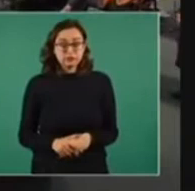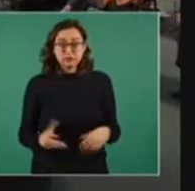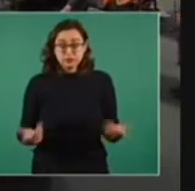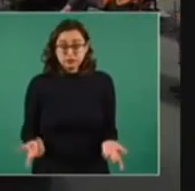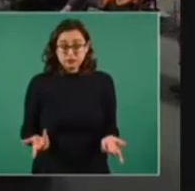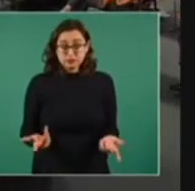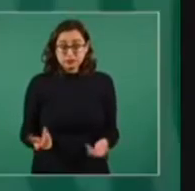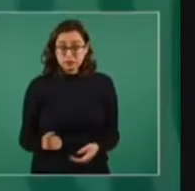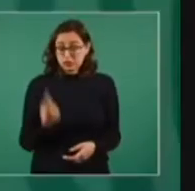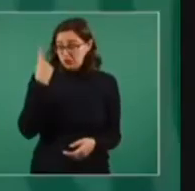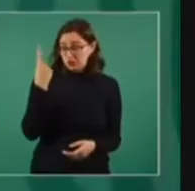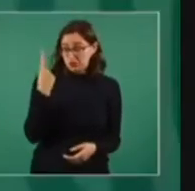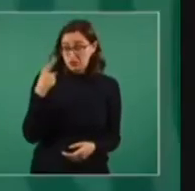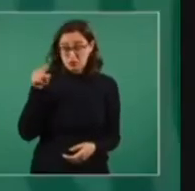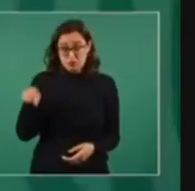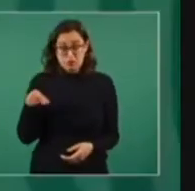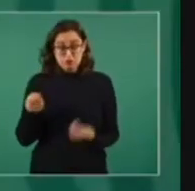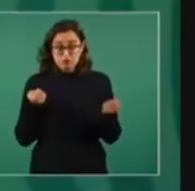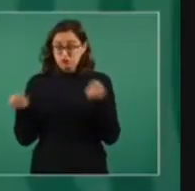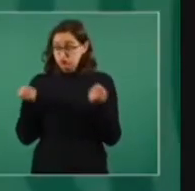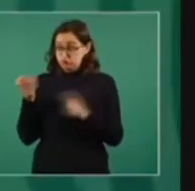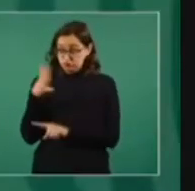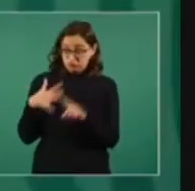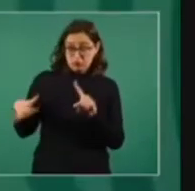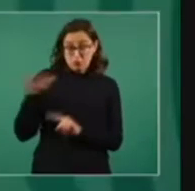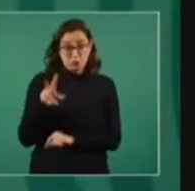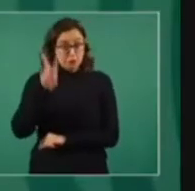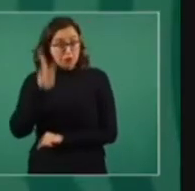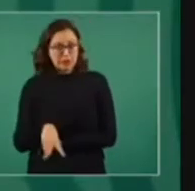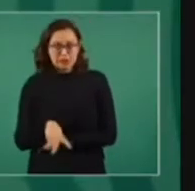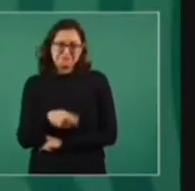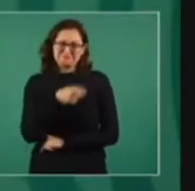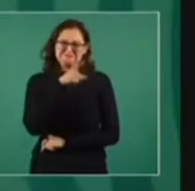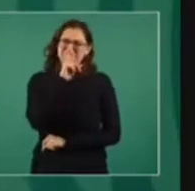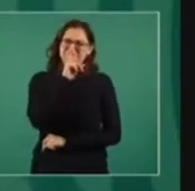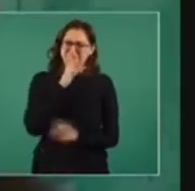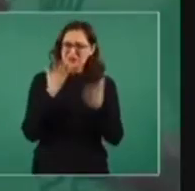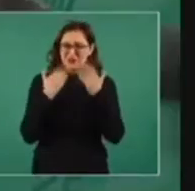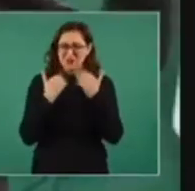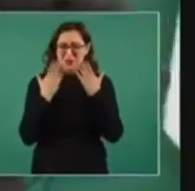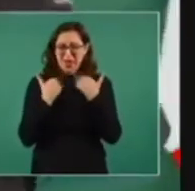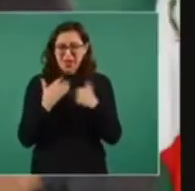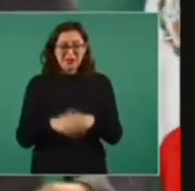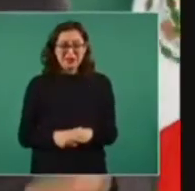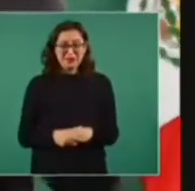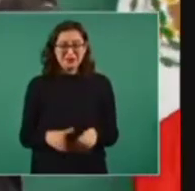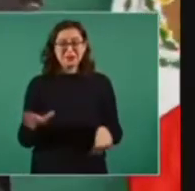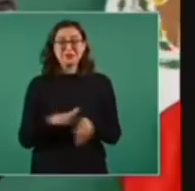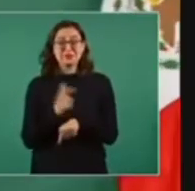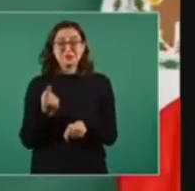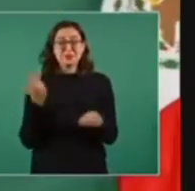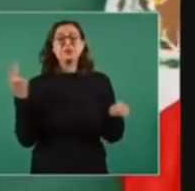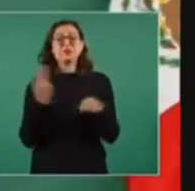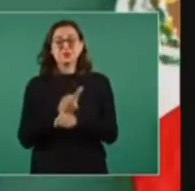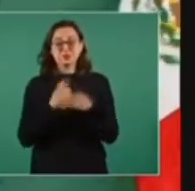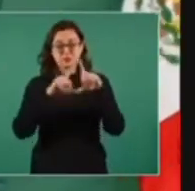central fuerte, esa tiranía, porque ¿cómo se explica que desde la península de Yucatán